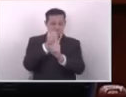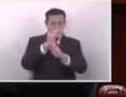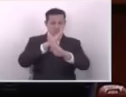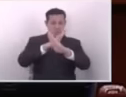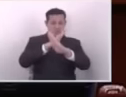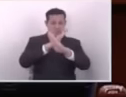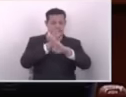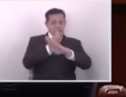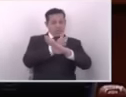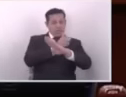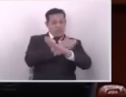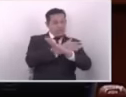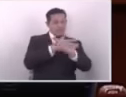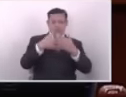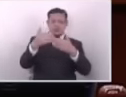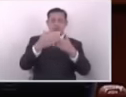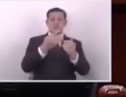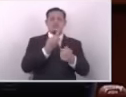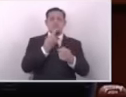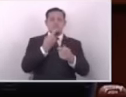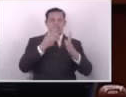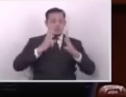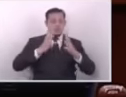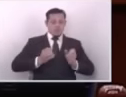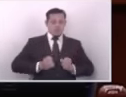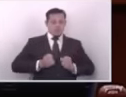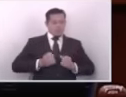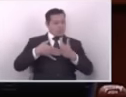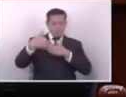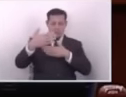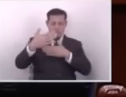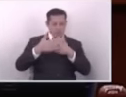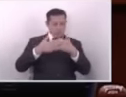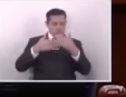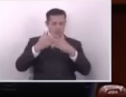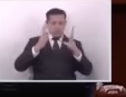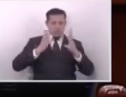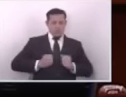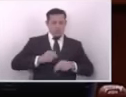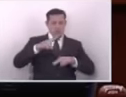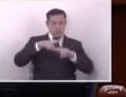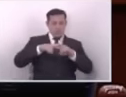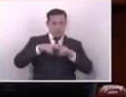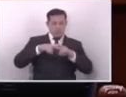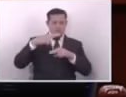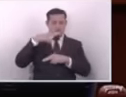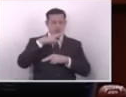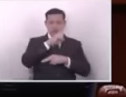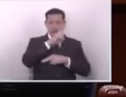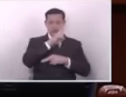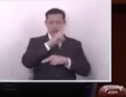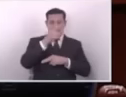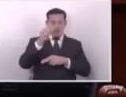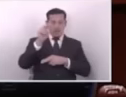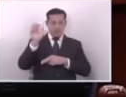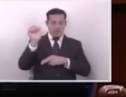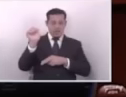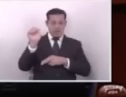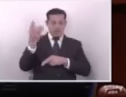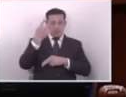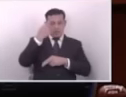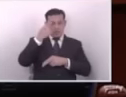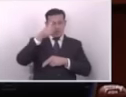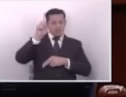prevenir, sin importar quién gobierne. No importa si gobierna Arena, el FMLN, Gana, Nuevas